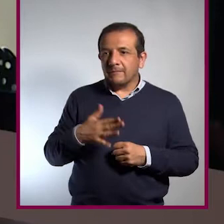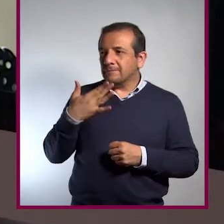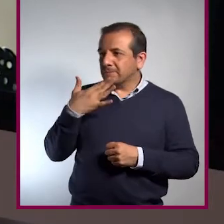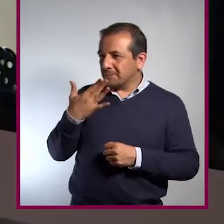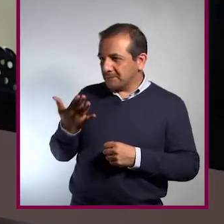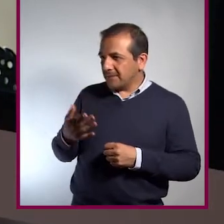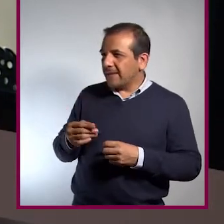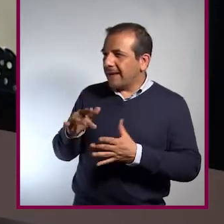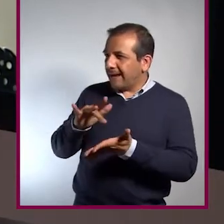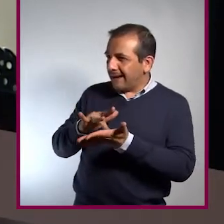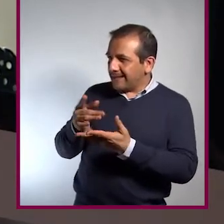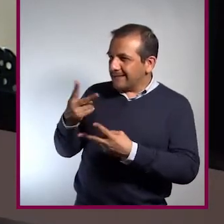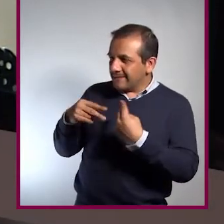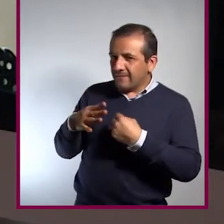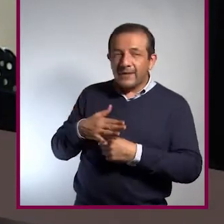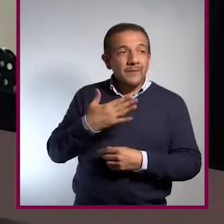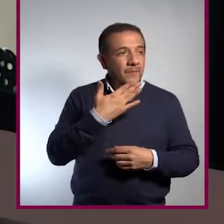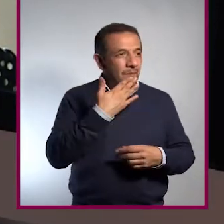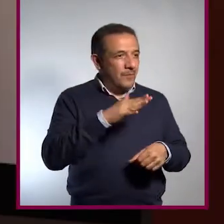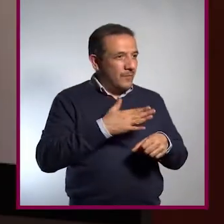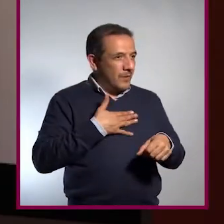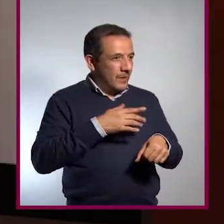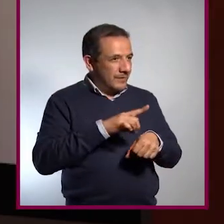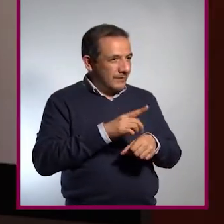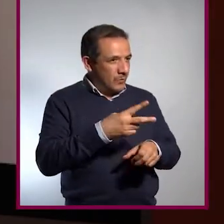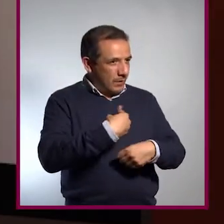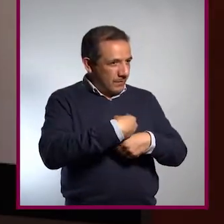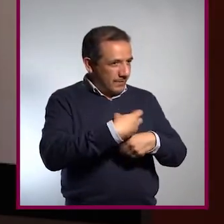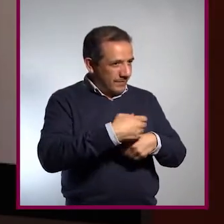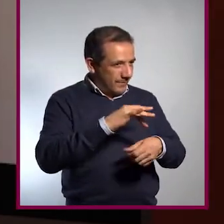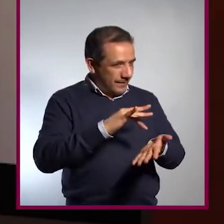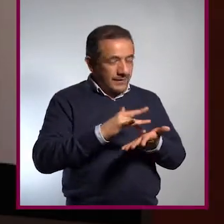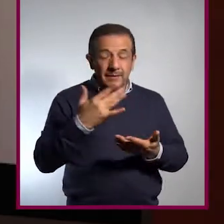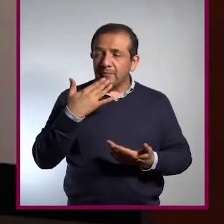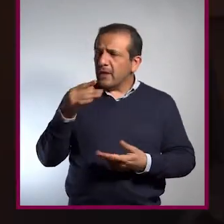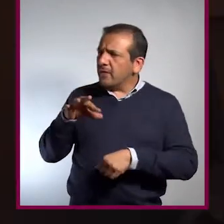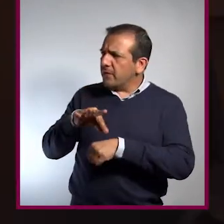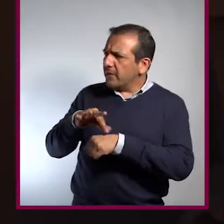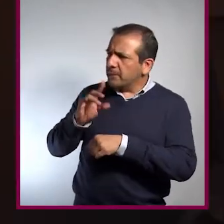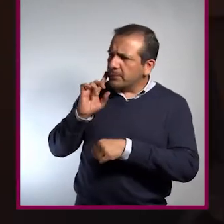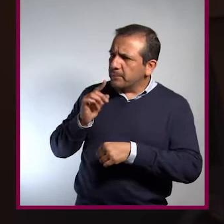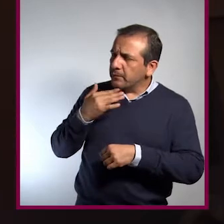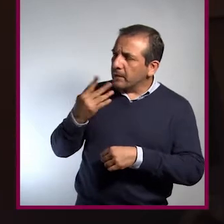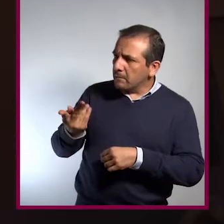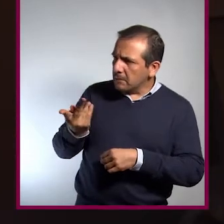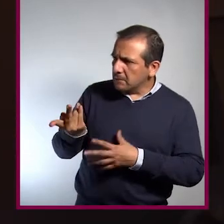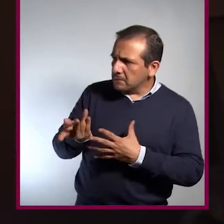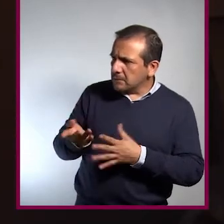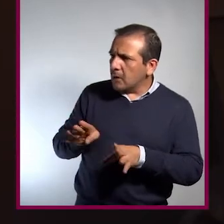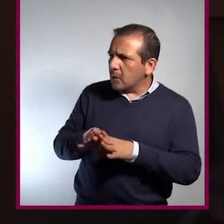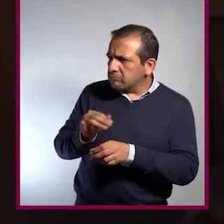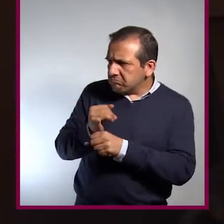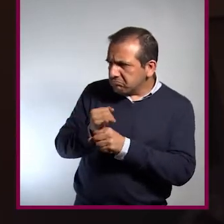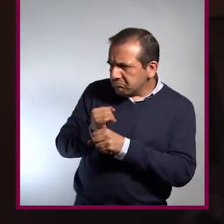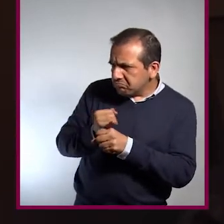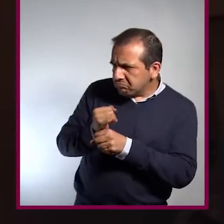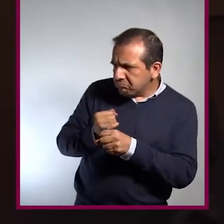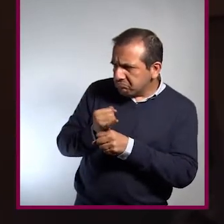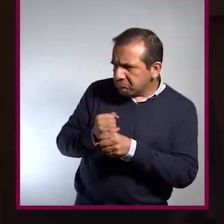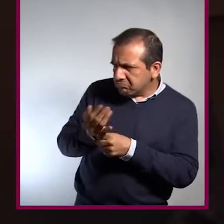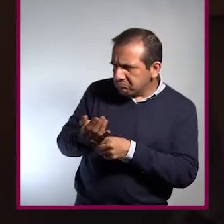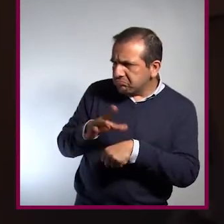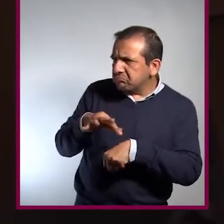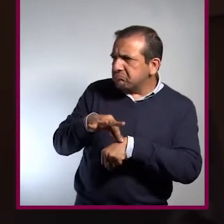por compartir con nosotros su conocimiento. Hola, buenos días. Muchas gracias por la invitación. Doctora, ¿en qué consiste la